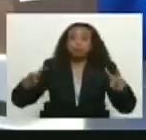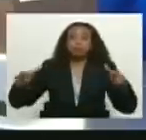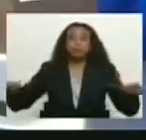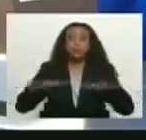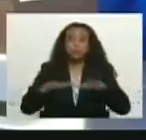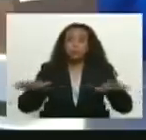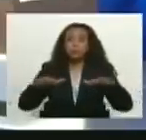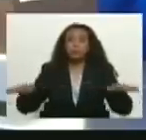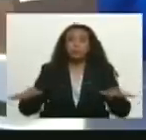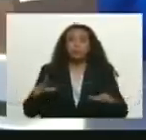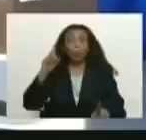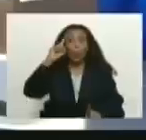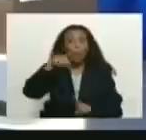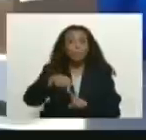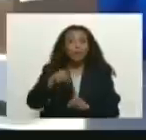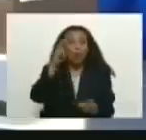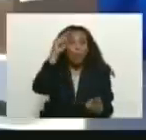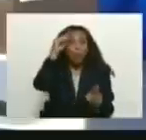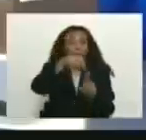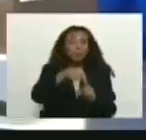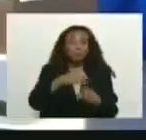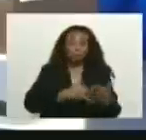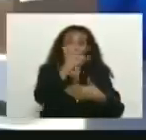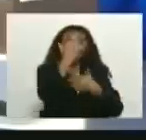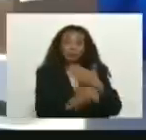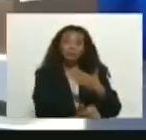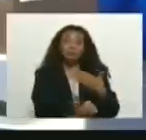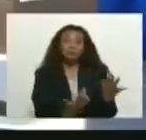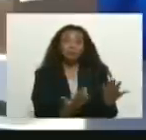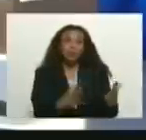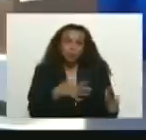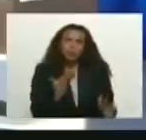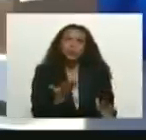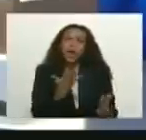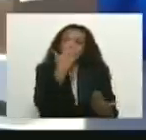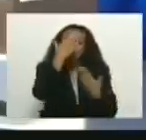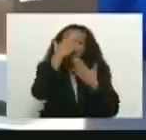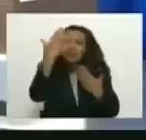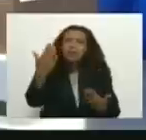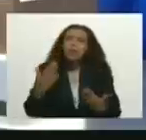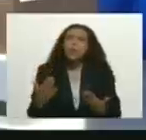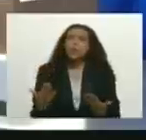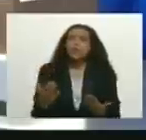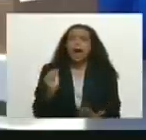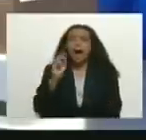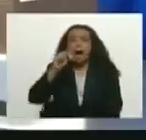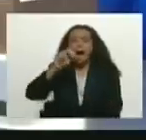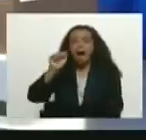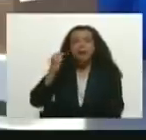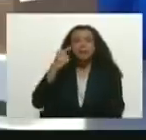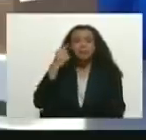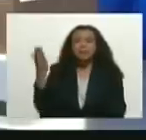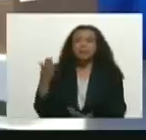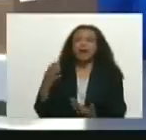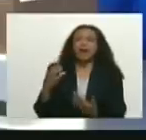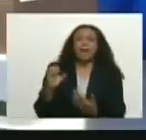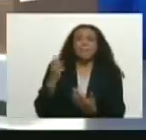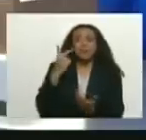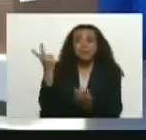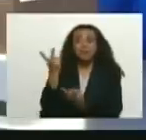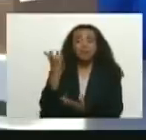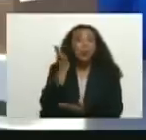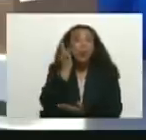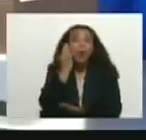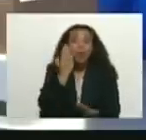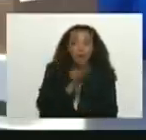que ponerse nuevas metas, metas grandes, ¿verdad? Yo quisiera también un saludo de Ana Cecilia Abreu, de Beatriz Abreu.